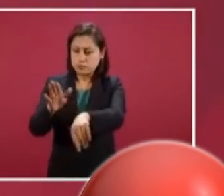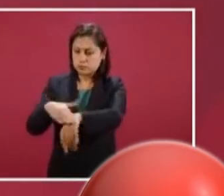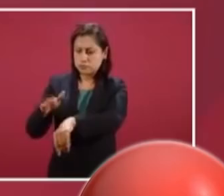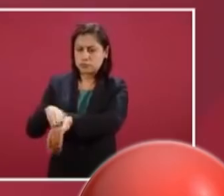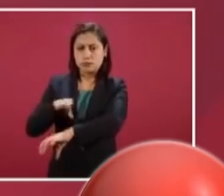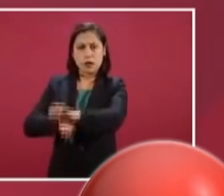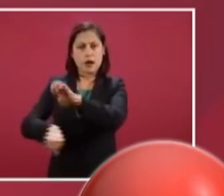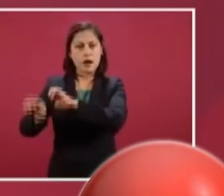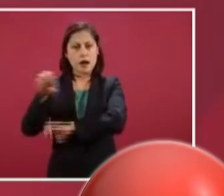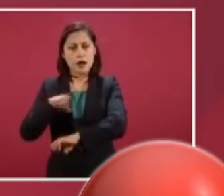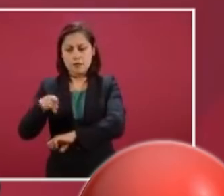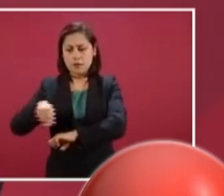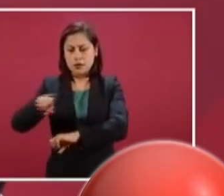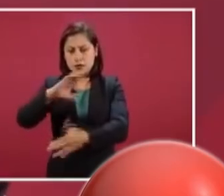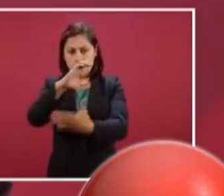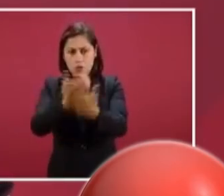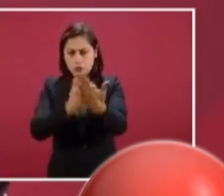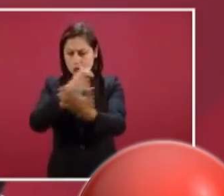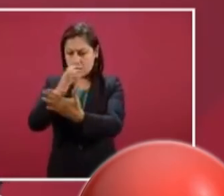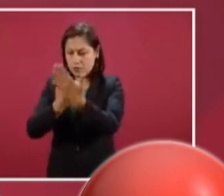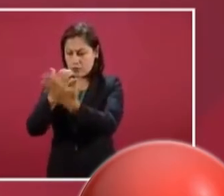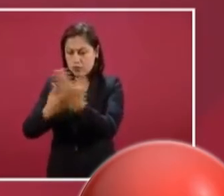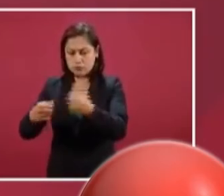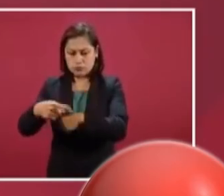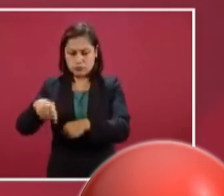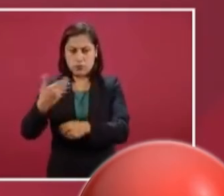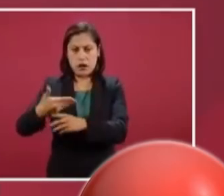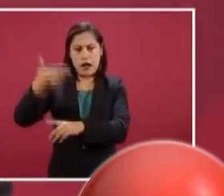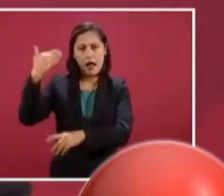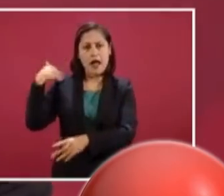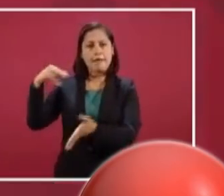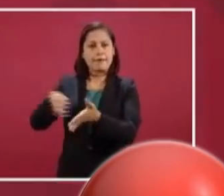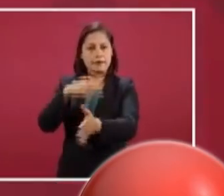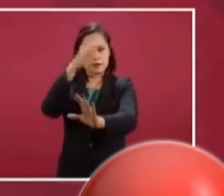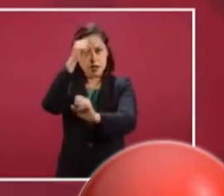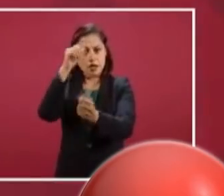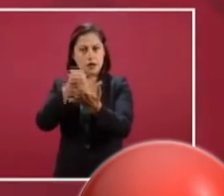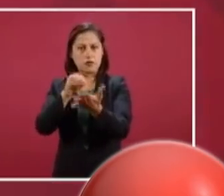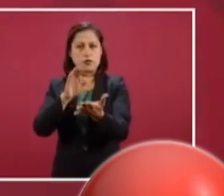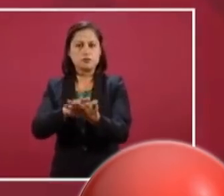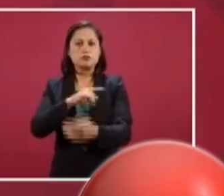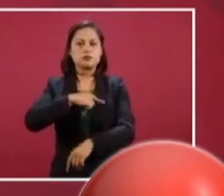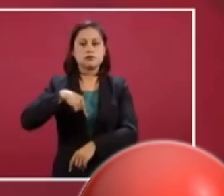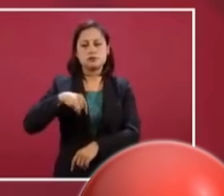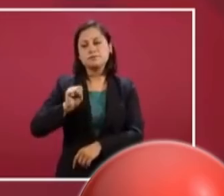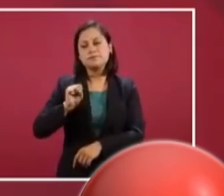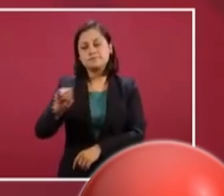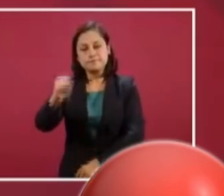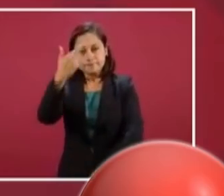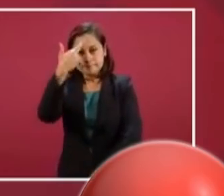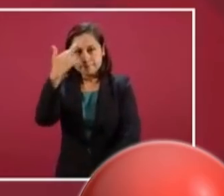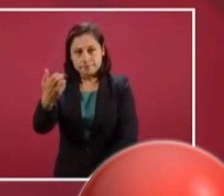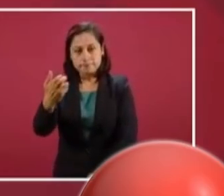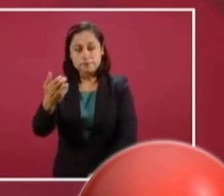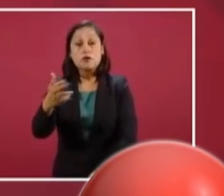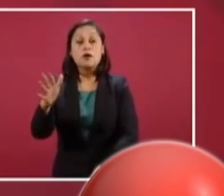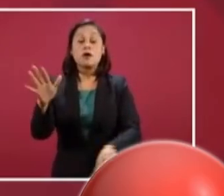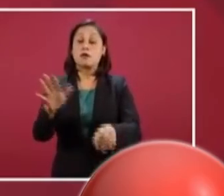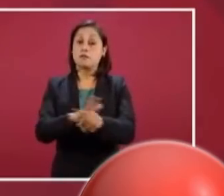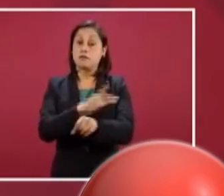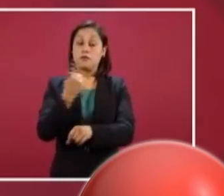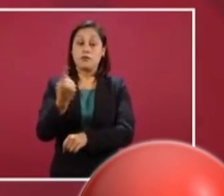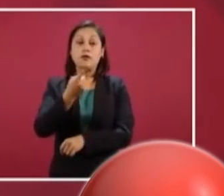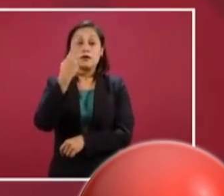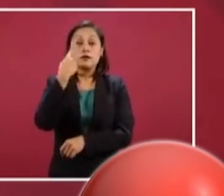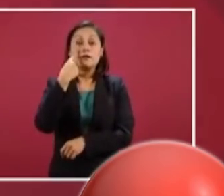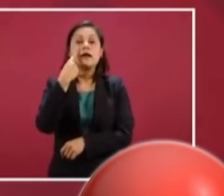reconocieron los contratos suscritos, porque esa es también una característica,